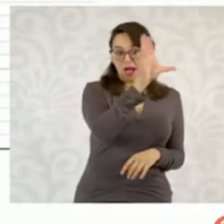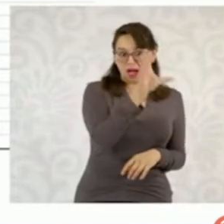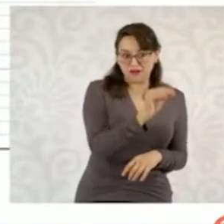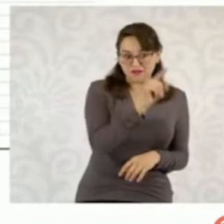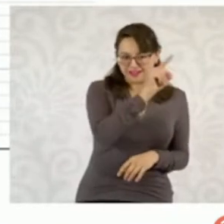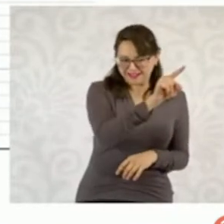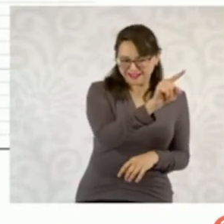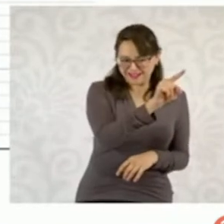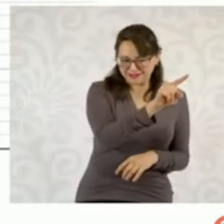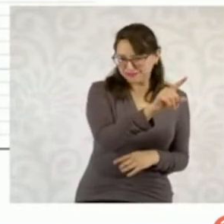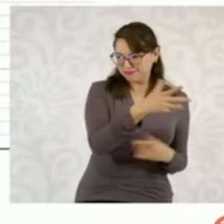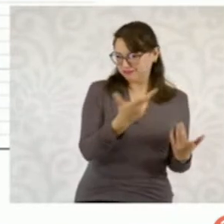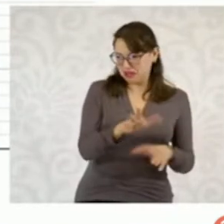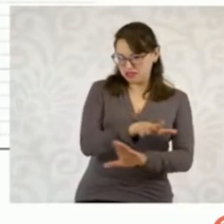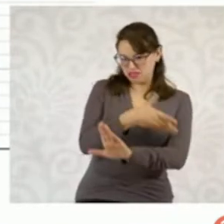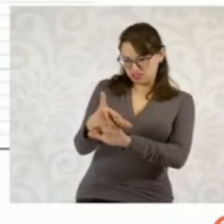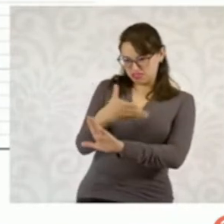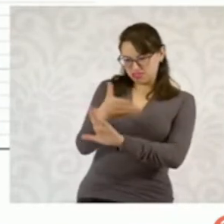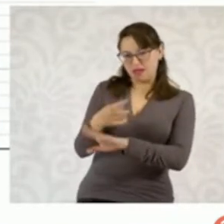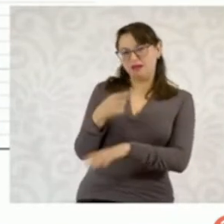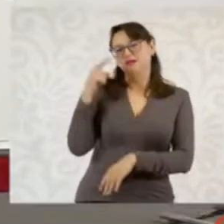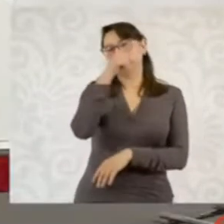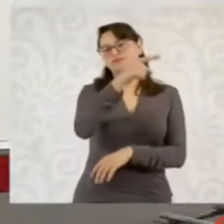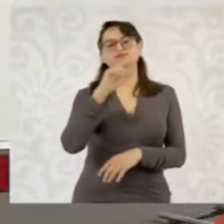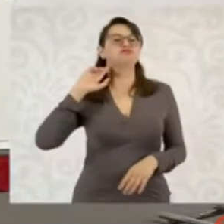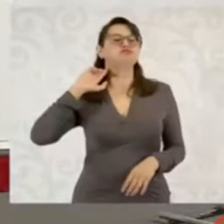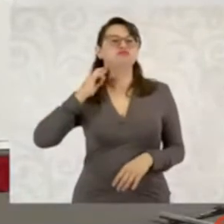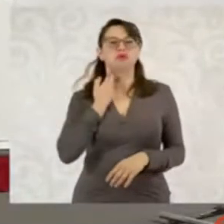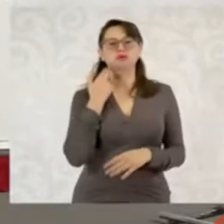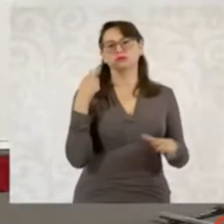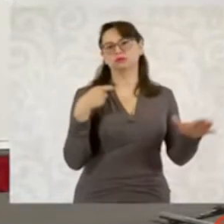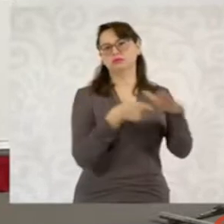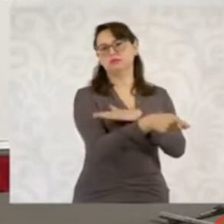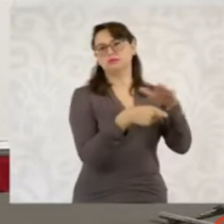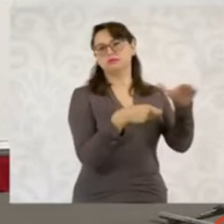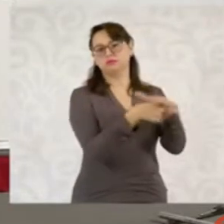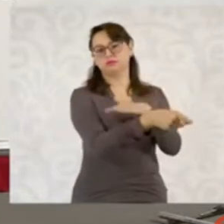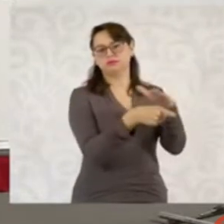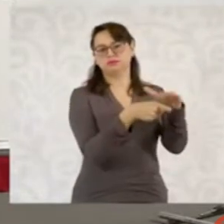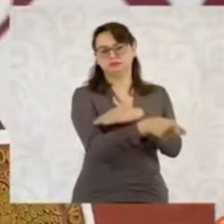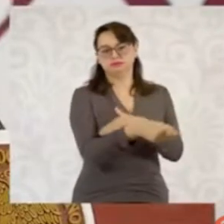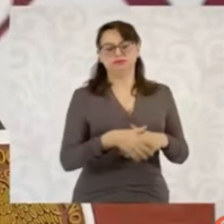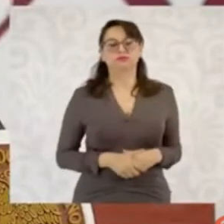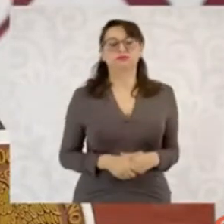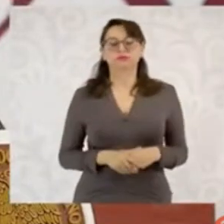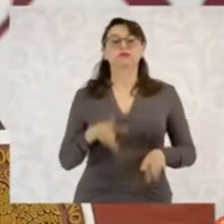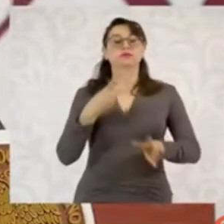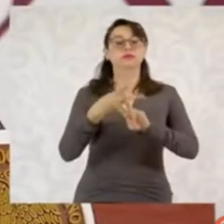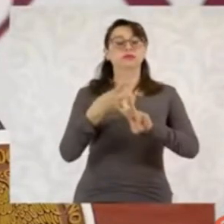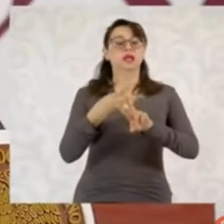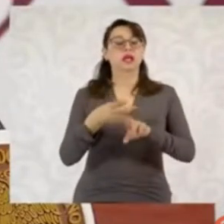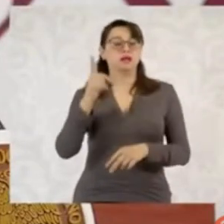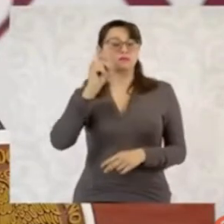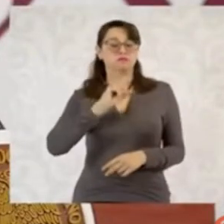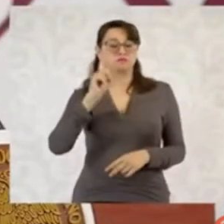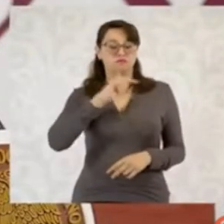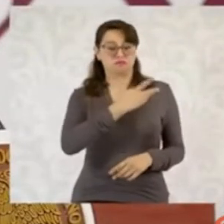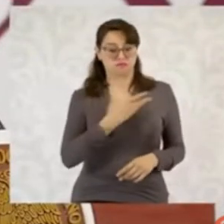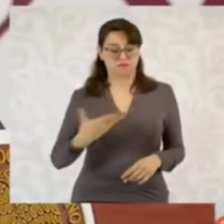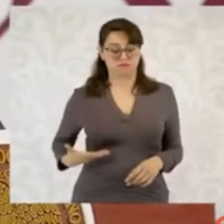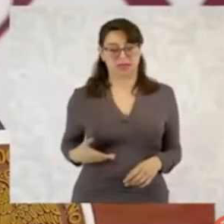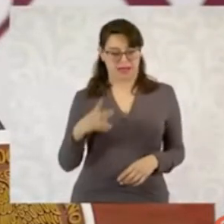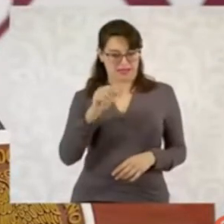las cuentas, las granjas de bots. En cuanto a la etiqueta narcopresidenta Claudia,